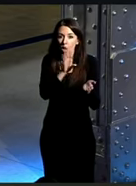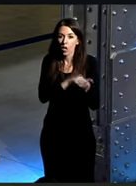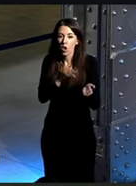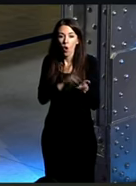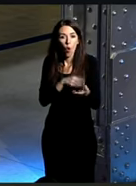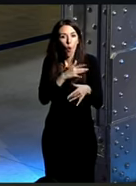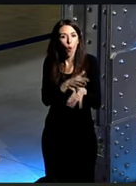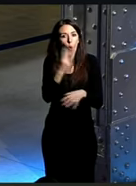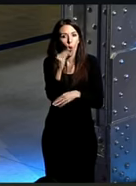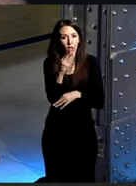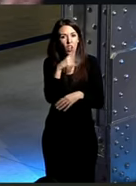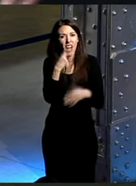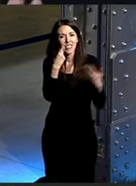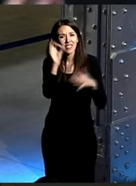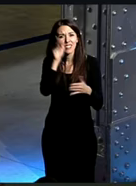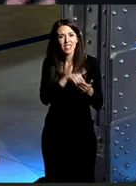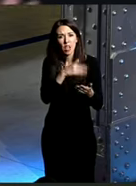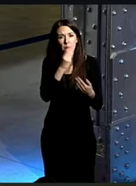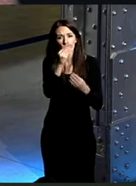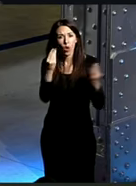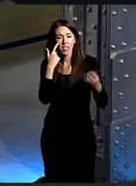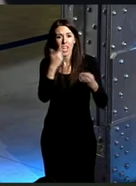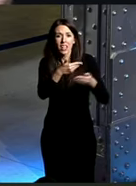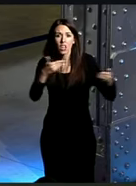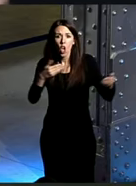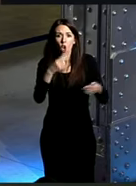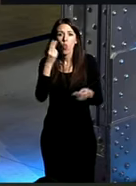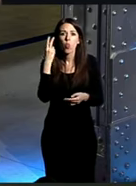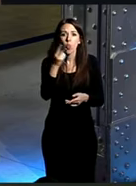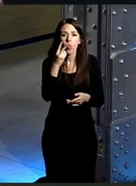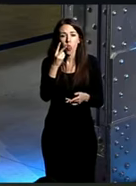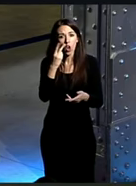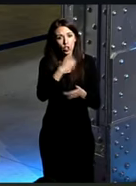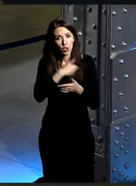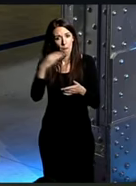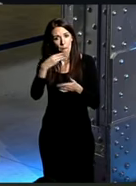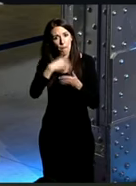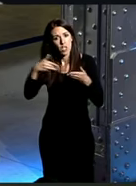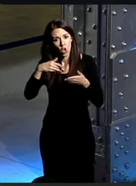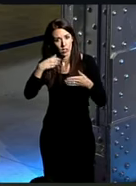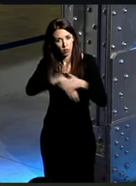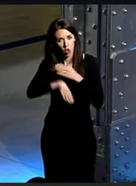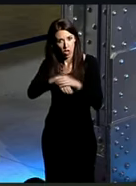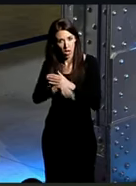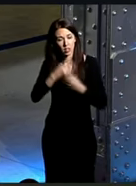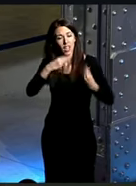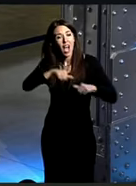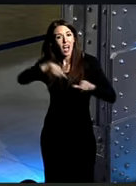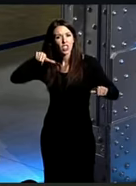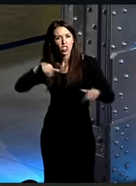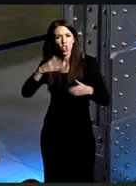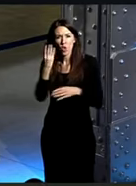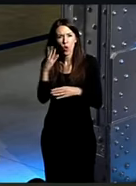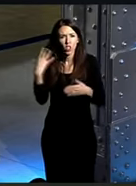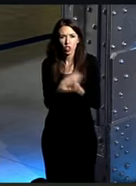juguetes. Y ahora tienen 60.000 juguetes en exhibición y 2 millones en bodega. Y tienen la historia de los juguetes de